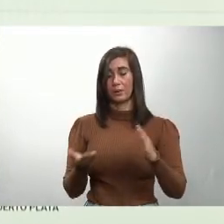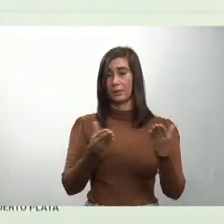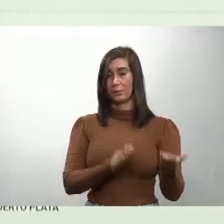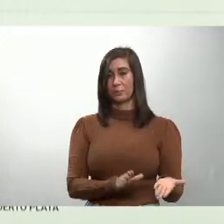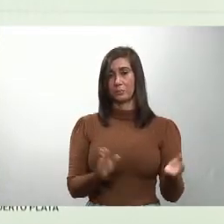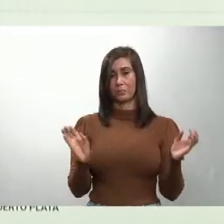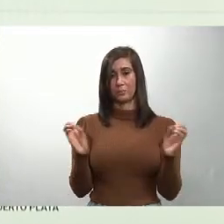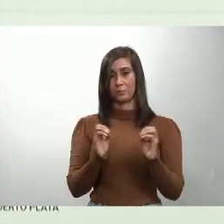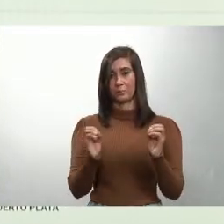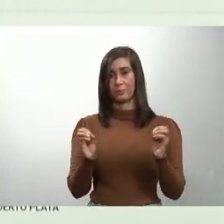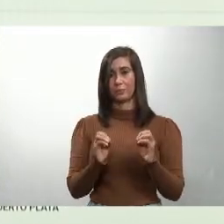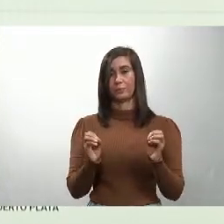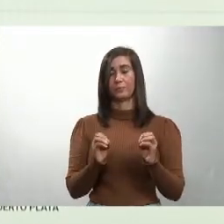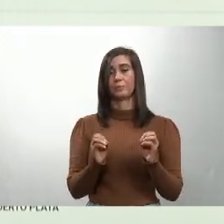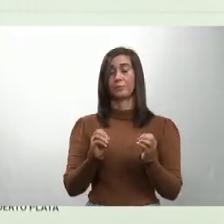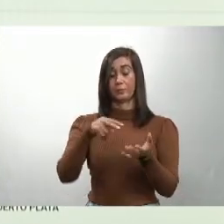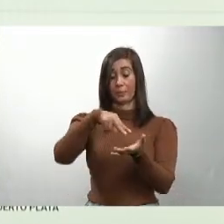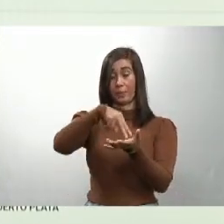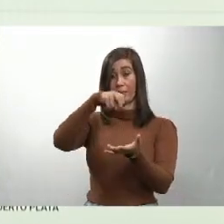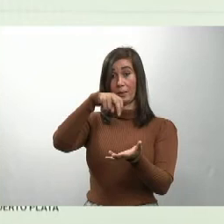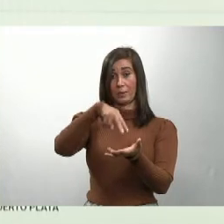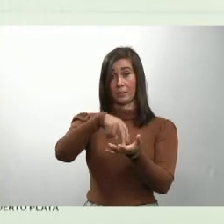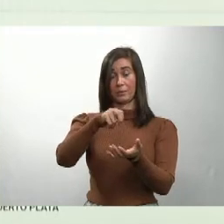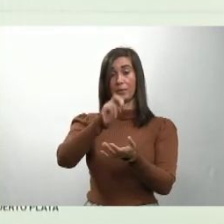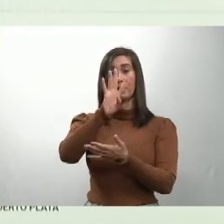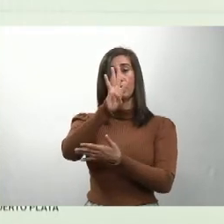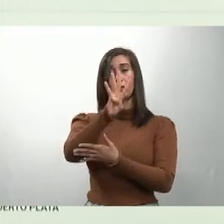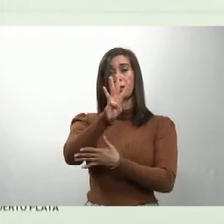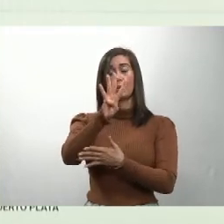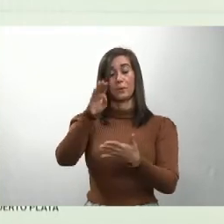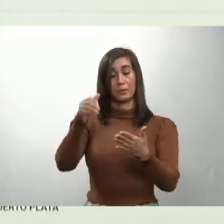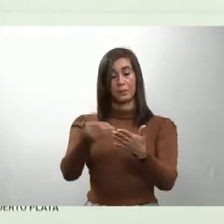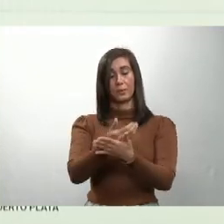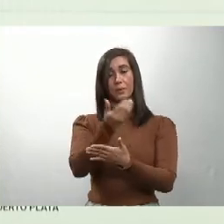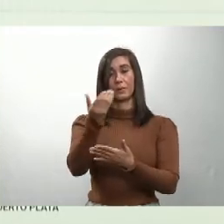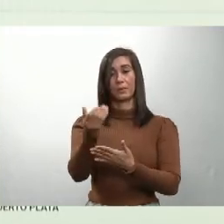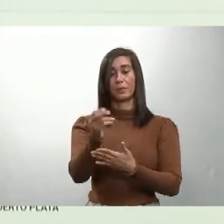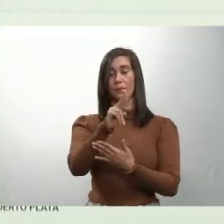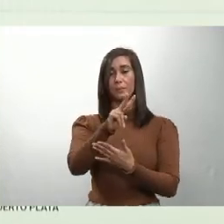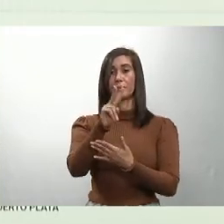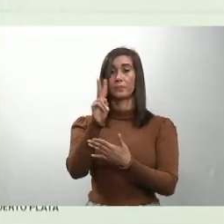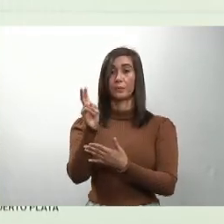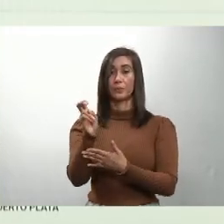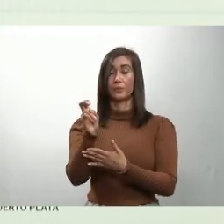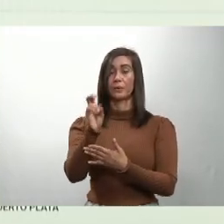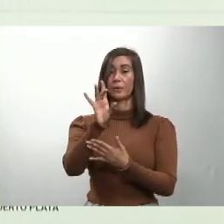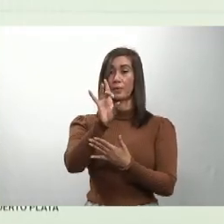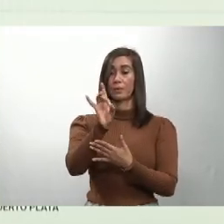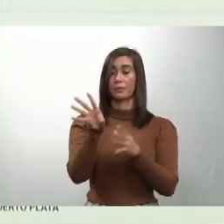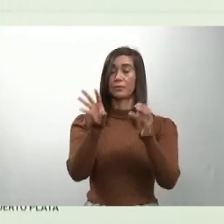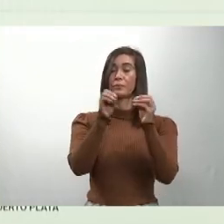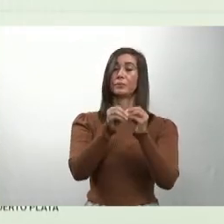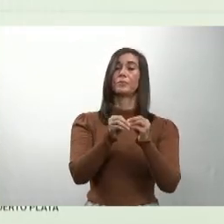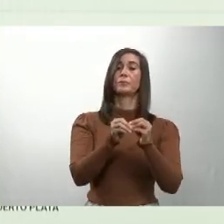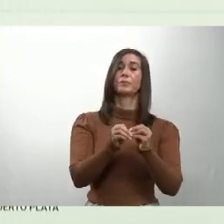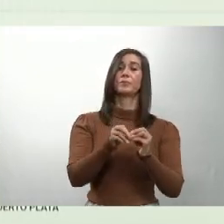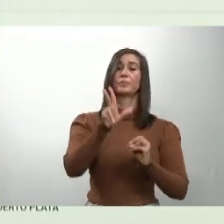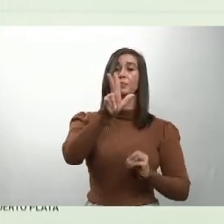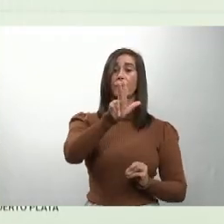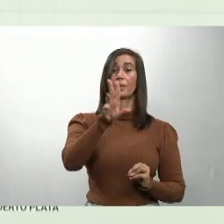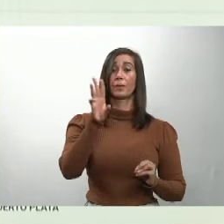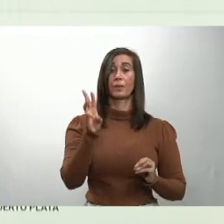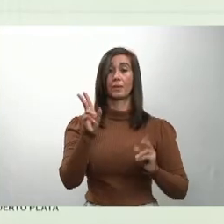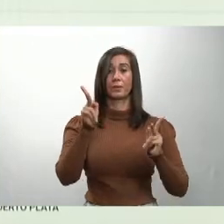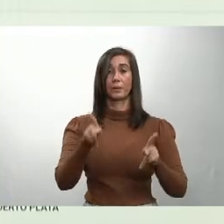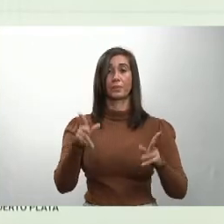Hermanas Mirabal, 4 casos nuevos, 208 acumulados, 36